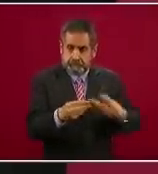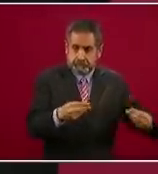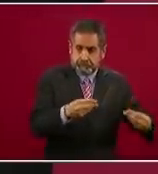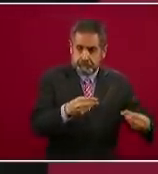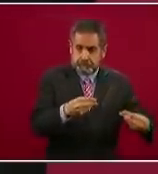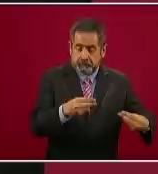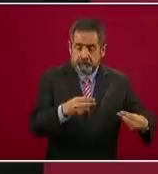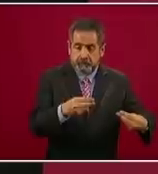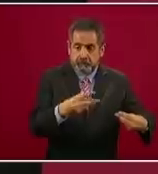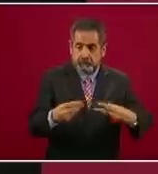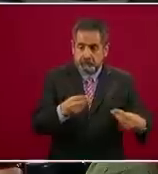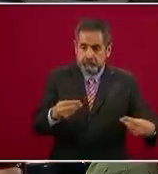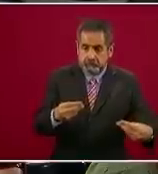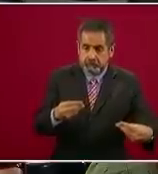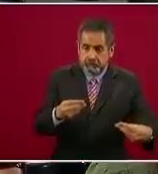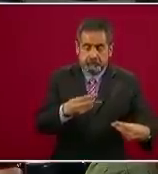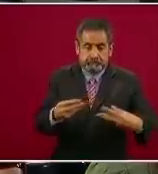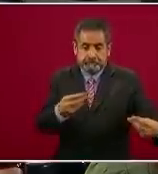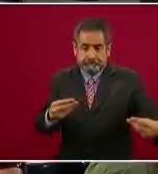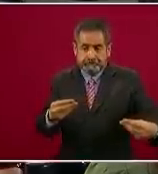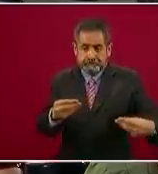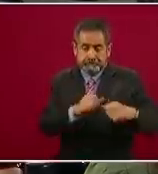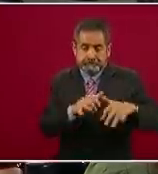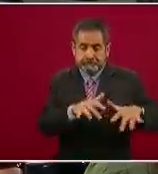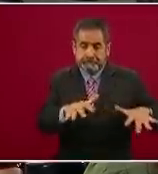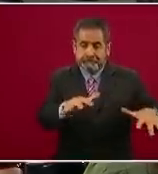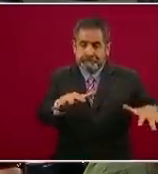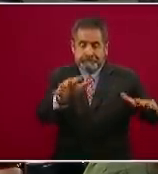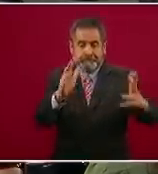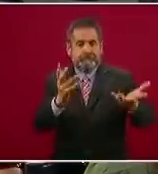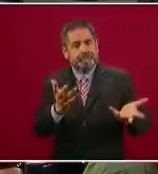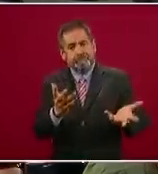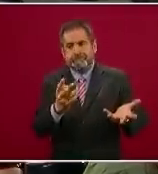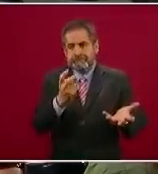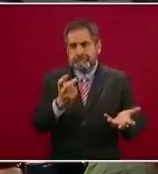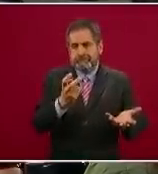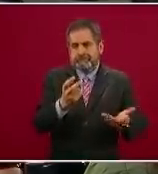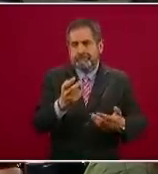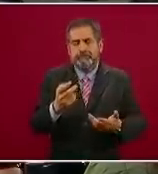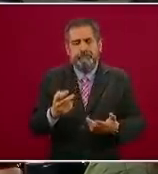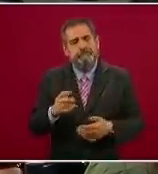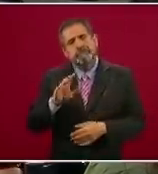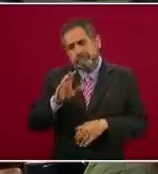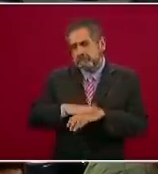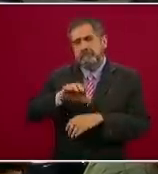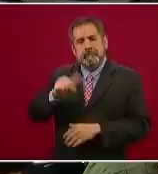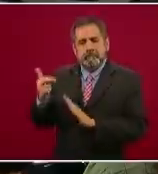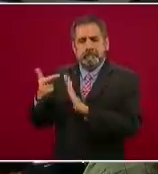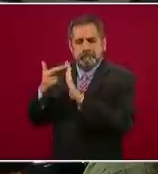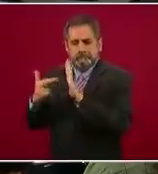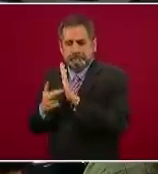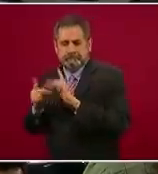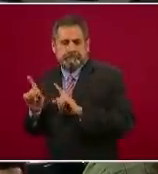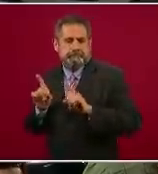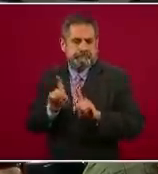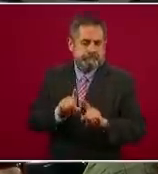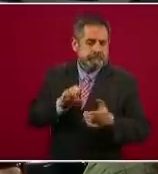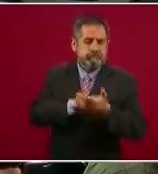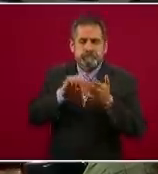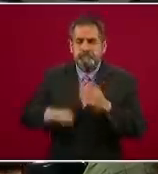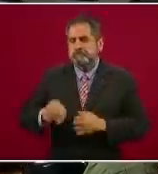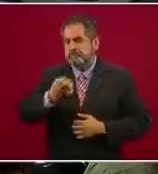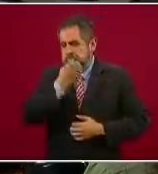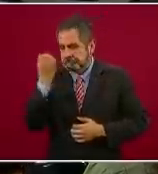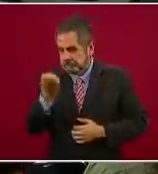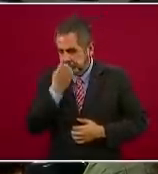Ese es el escenario 2. Y esto requiere que entren ya otras medidas de salud pública, como los filtros